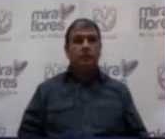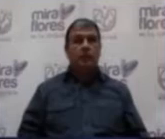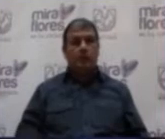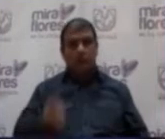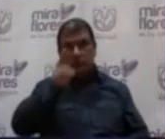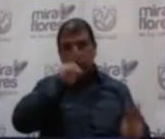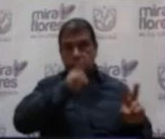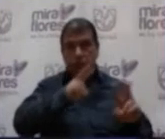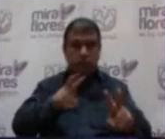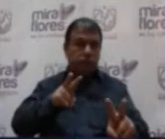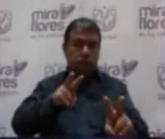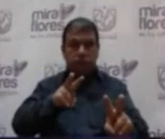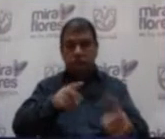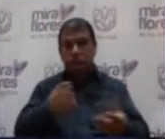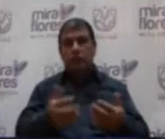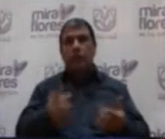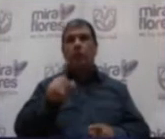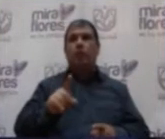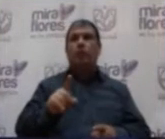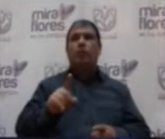observan que una